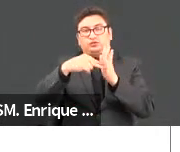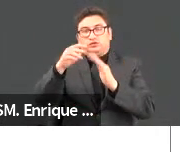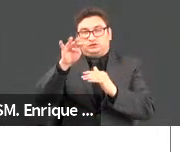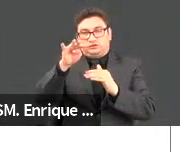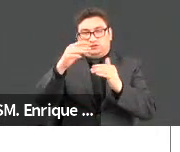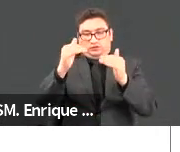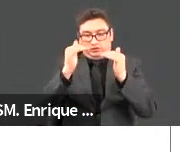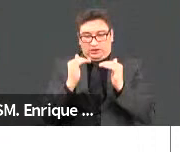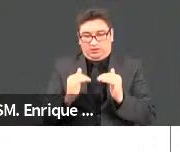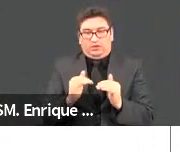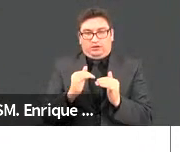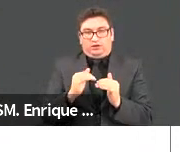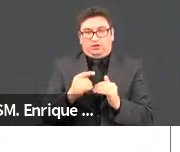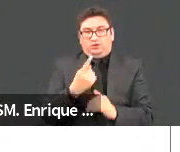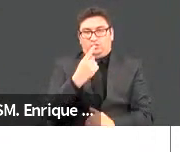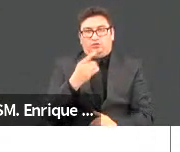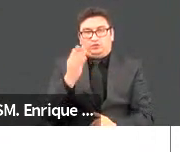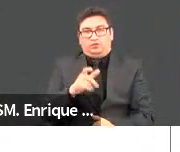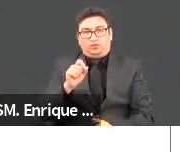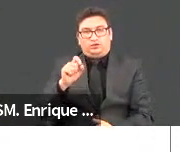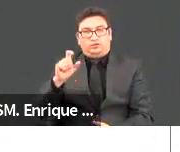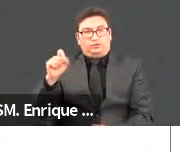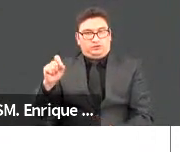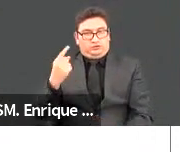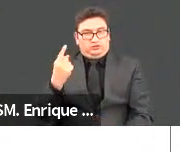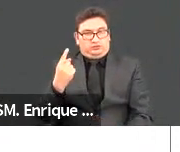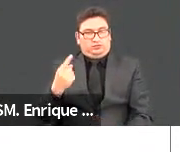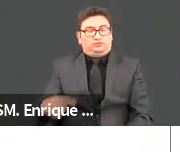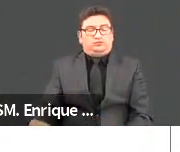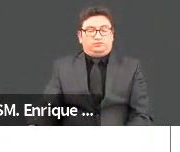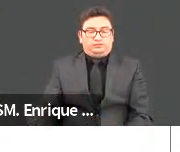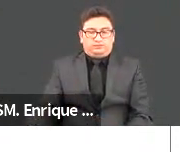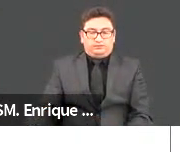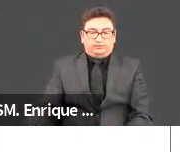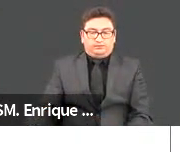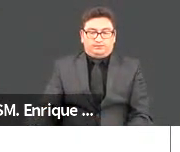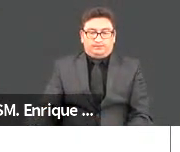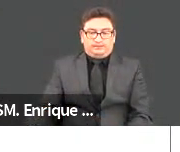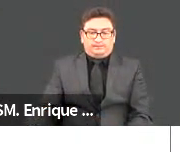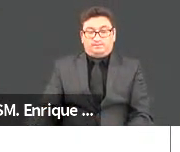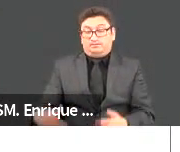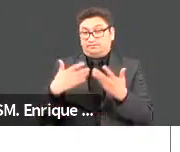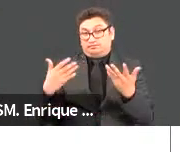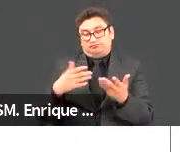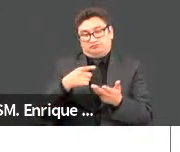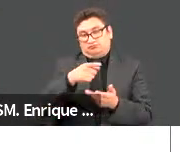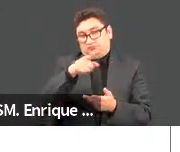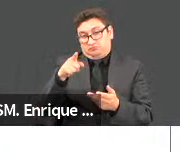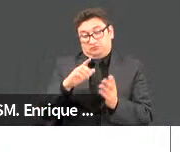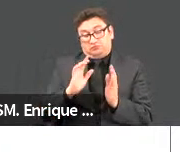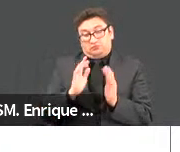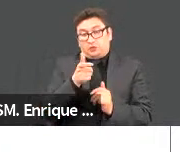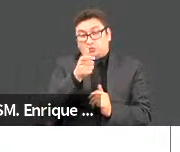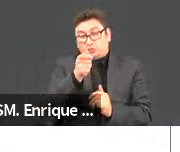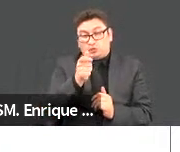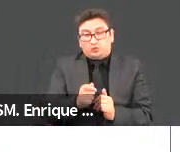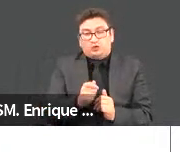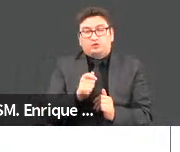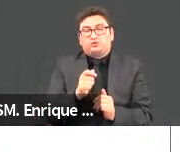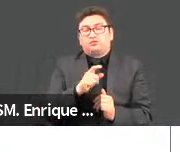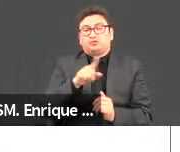acercan al de abajo, al 1-2021, ¿sí? Y les agradecería saber, que